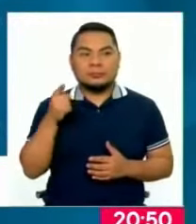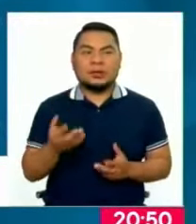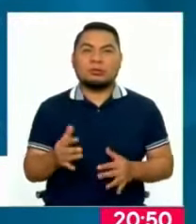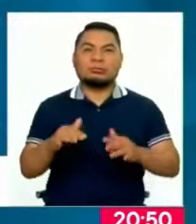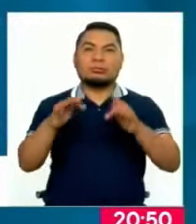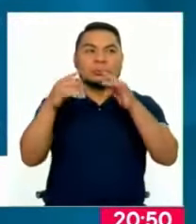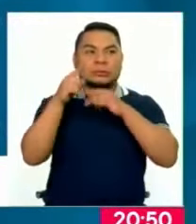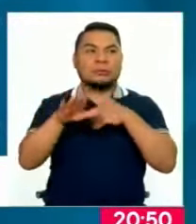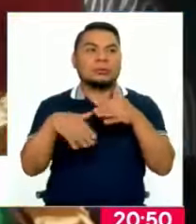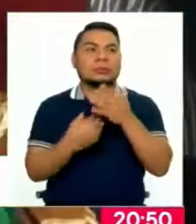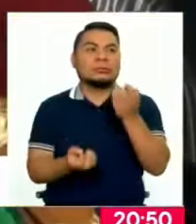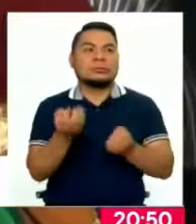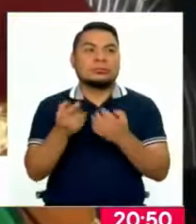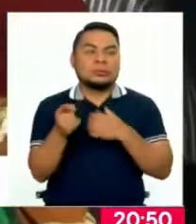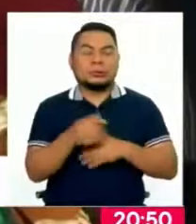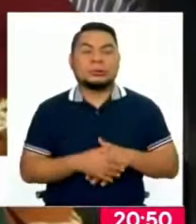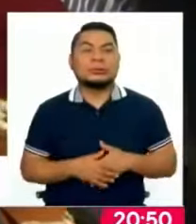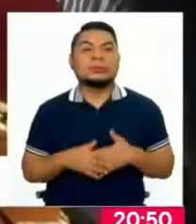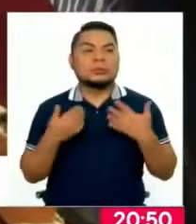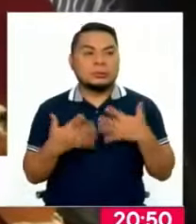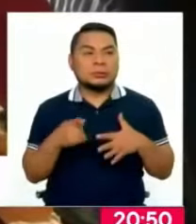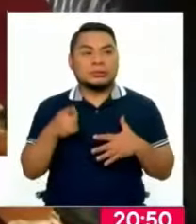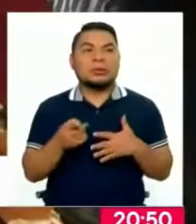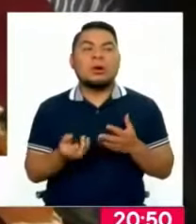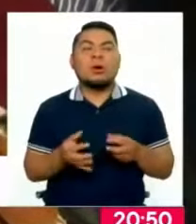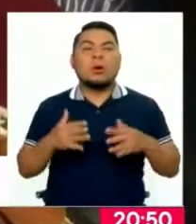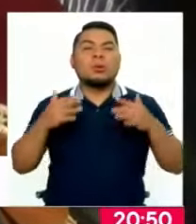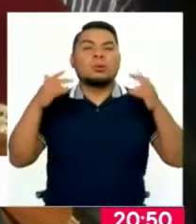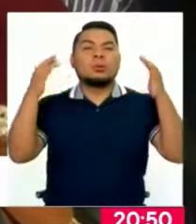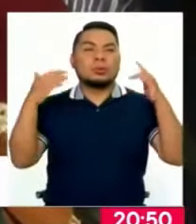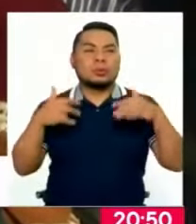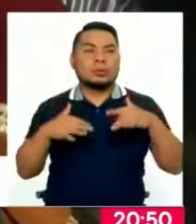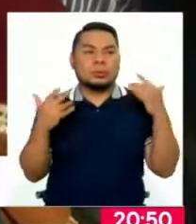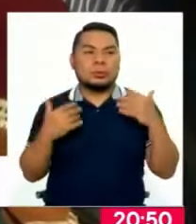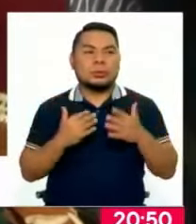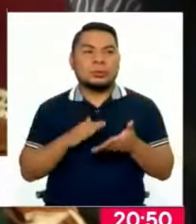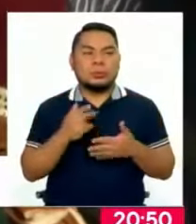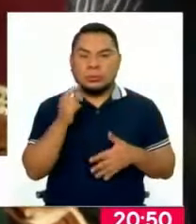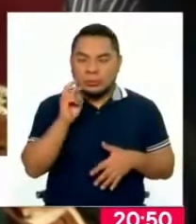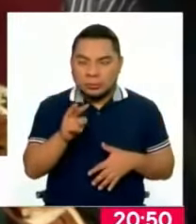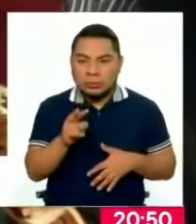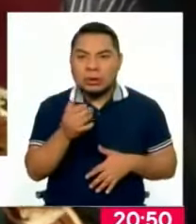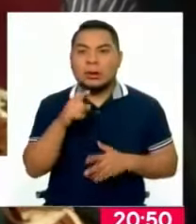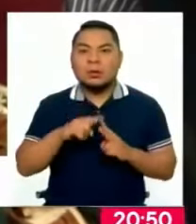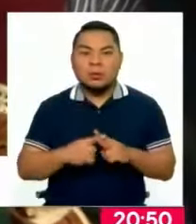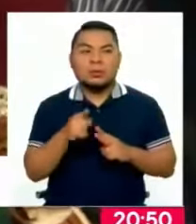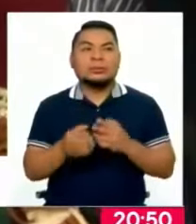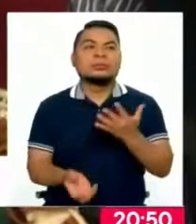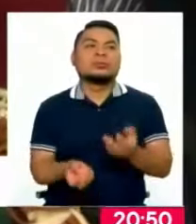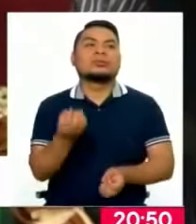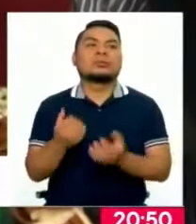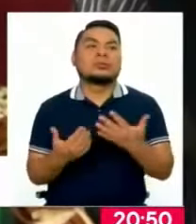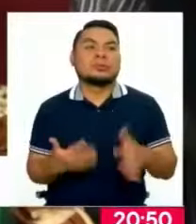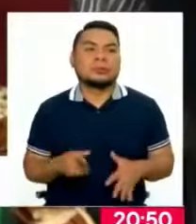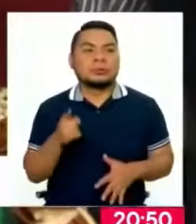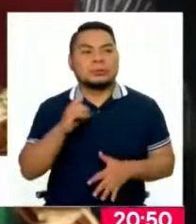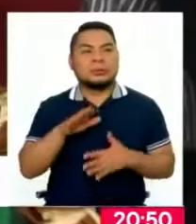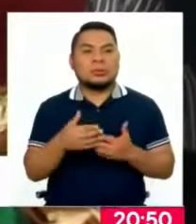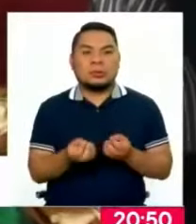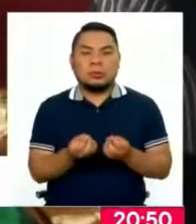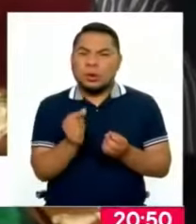que se prende todo eso. Ya estaba un poco el humo. Ya después nos dimos cuenta que lo que comenzó fue un incendio grande y ya se